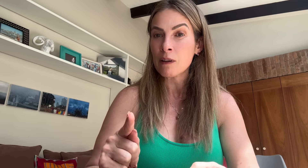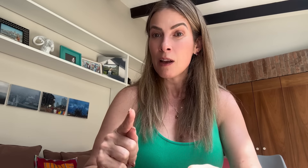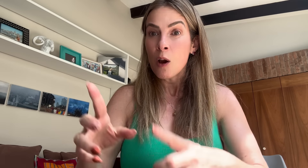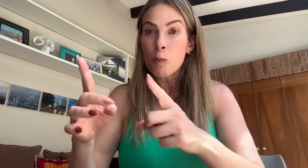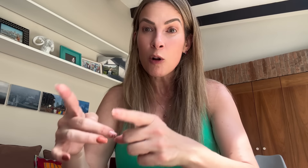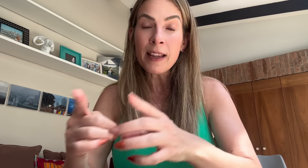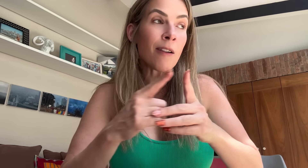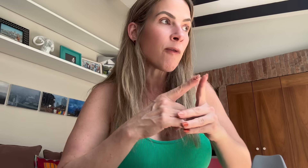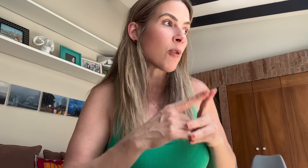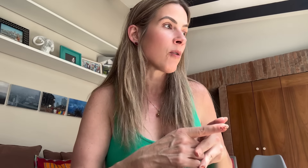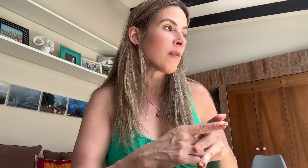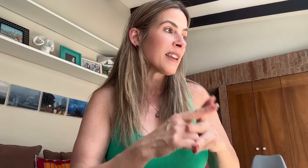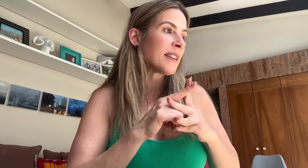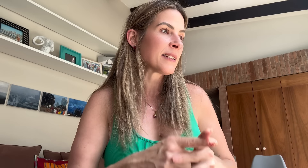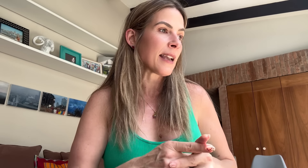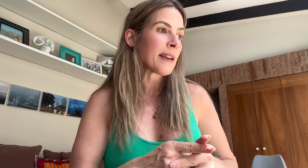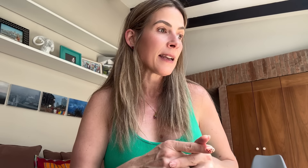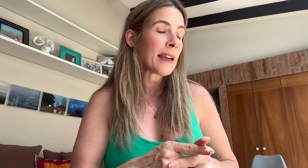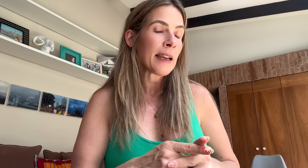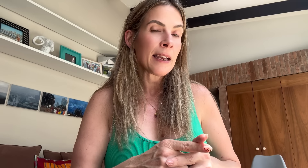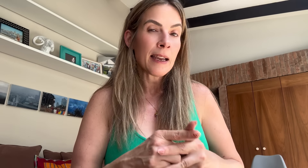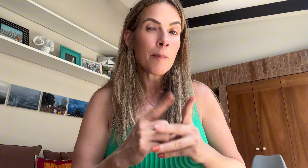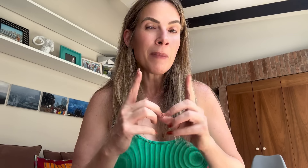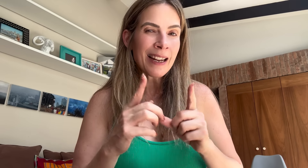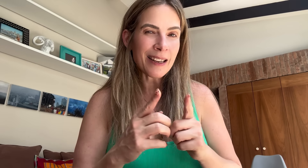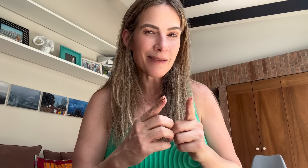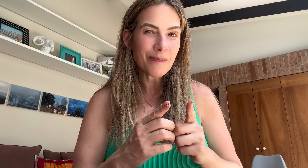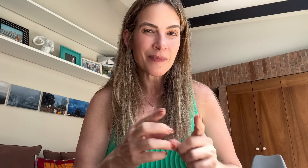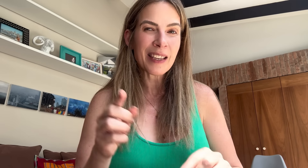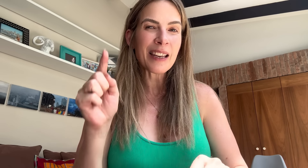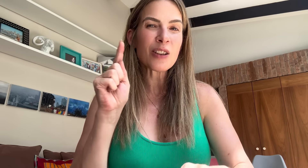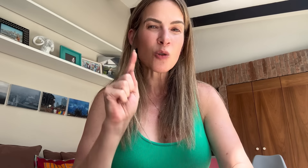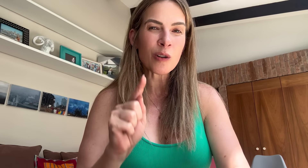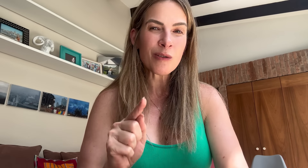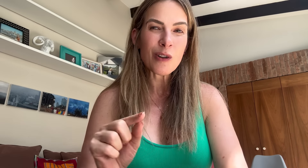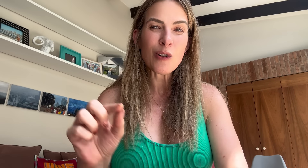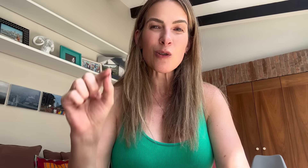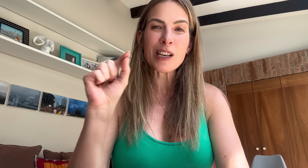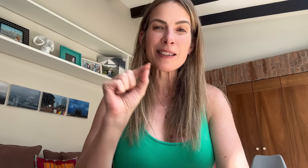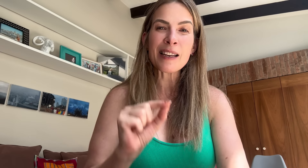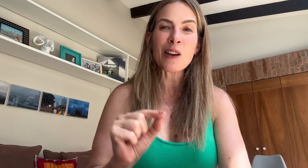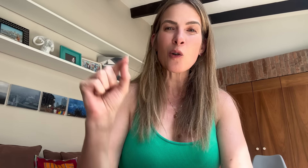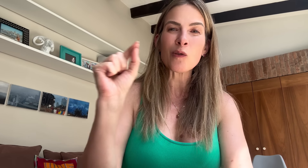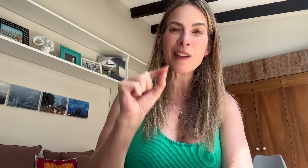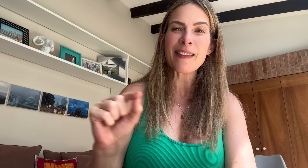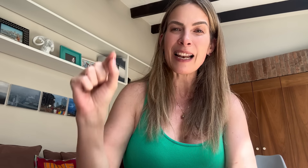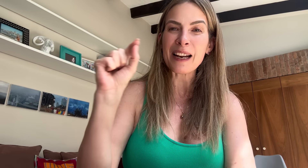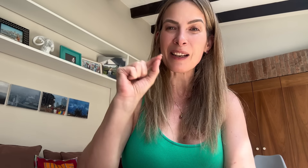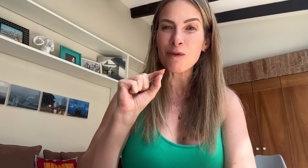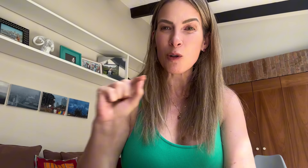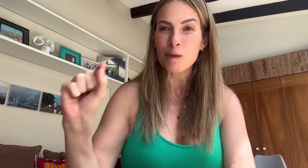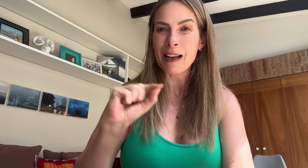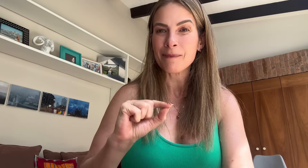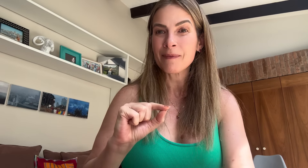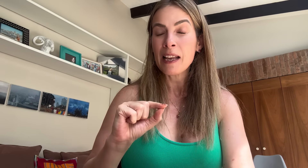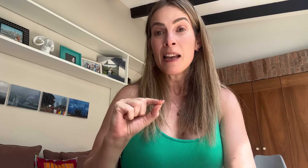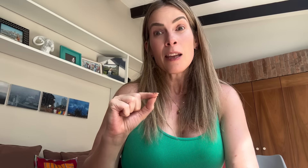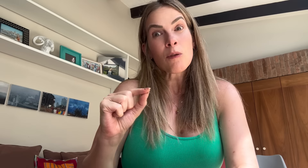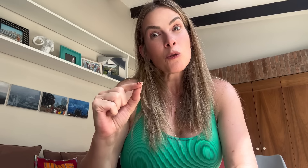comunicador. Voltea el foco y dice, miren quiénes son los que están en contra de la